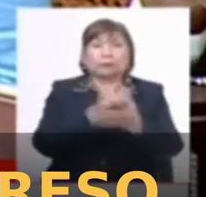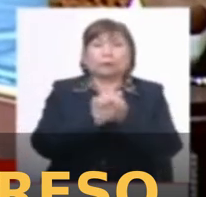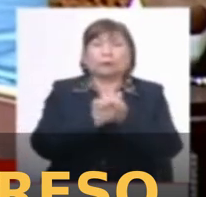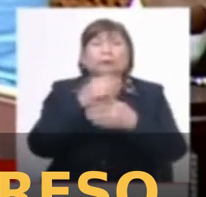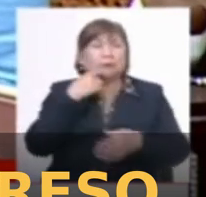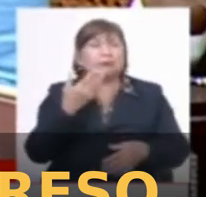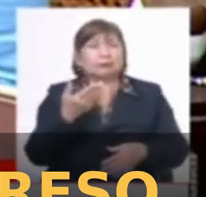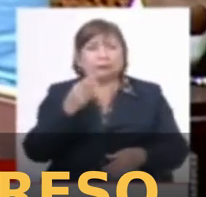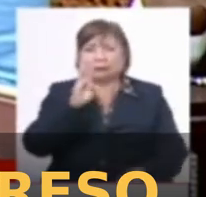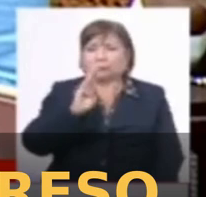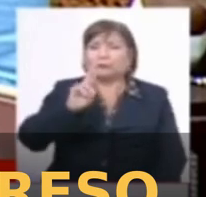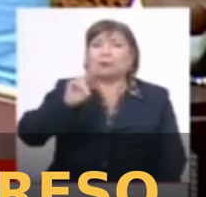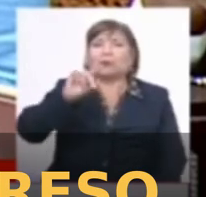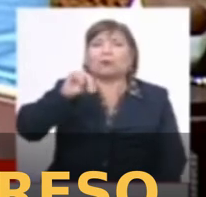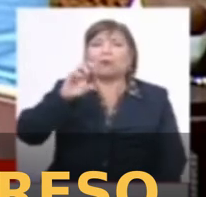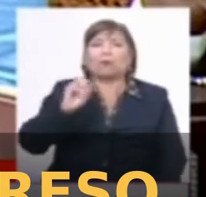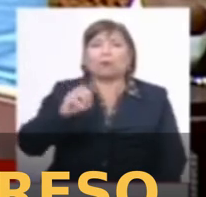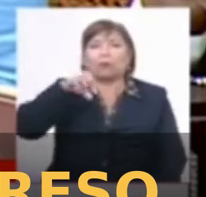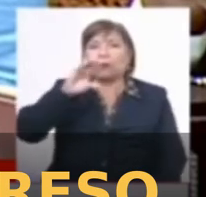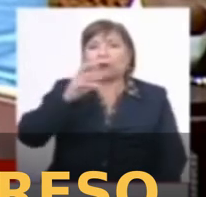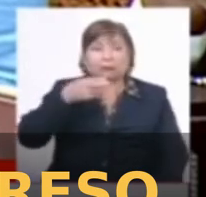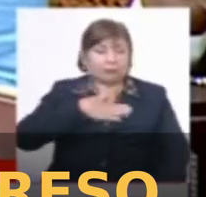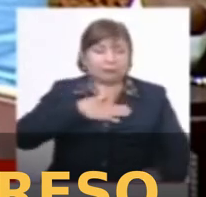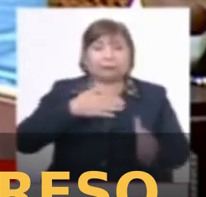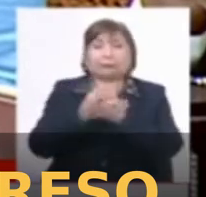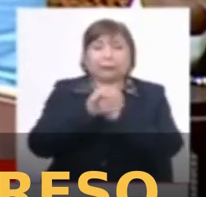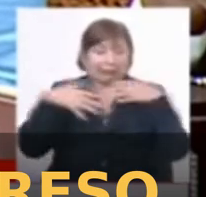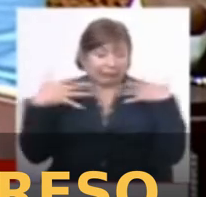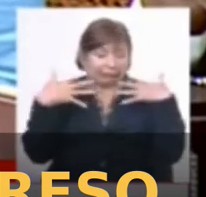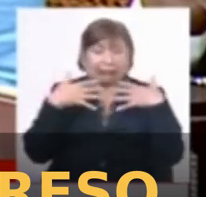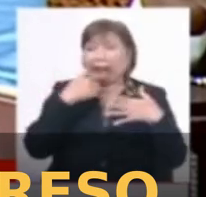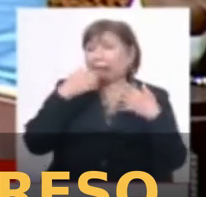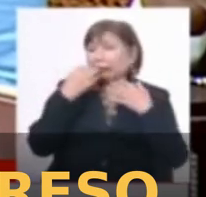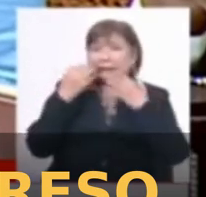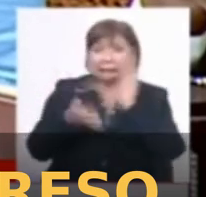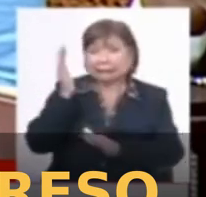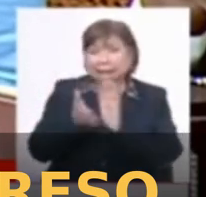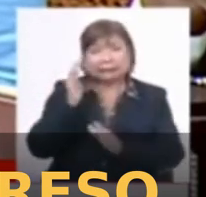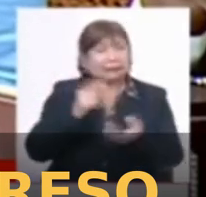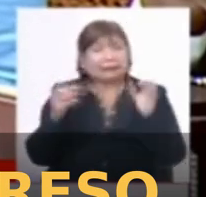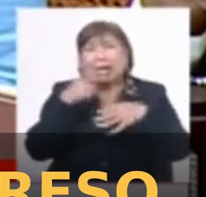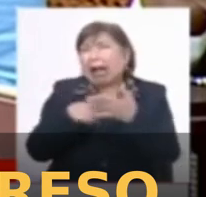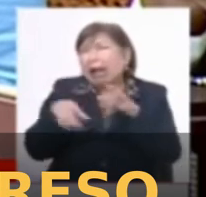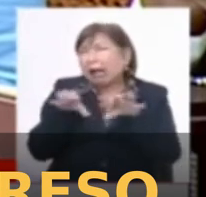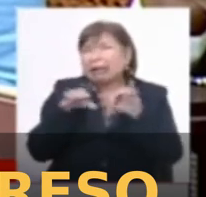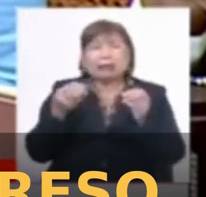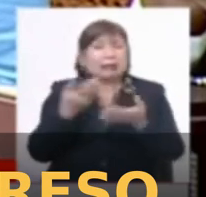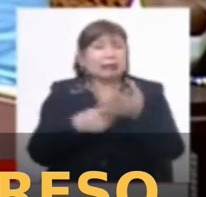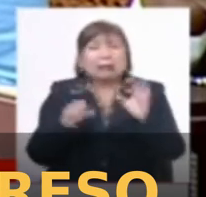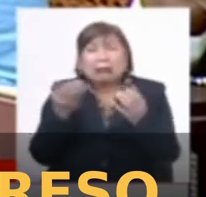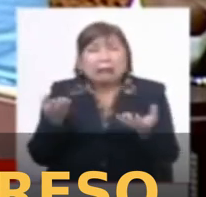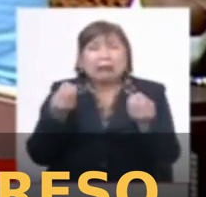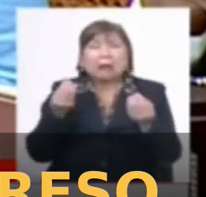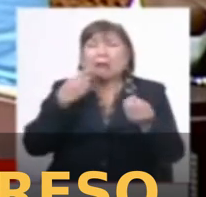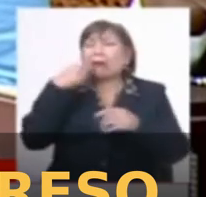Ese amigo se llama Bruno Pacheco. Ese amigo que tenía miedo, ese amigo que tenía miedo a irse, ese amigo que no sabía qué hacer, ese amigo que no sabía